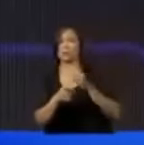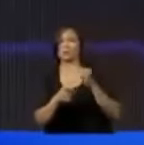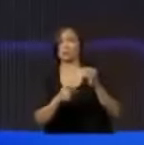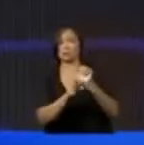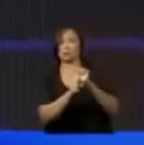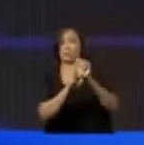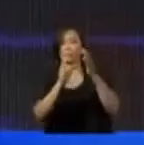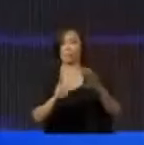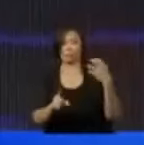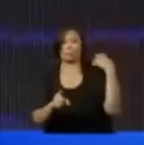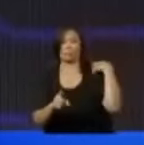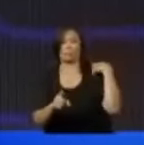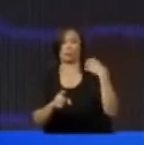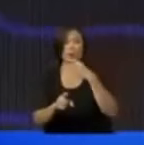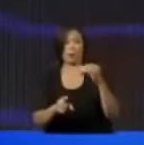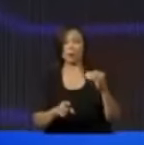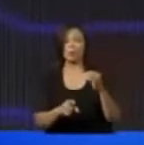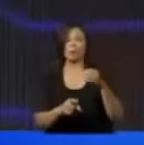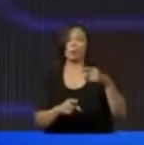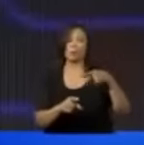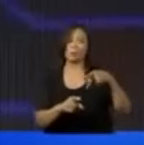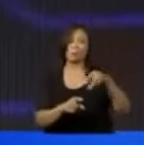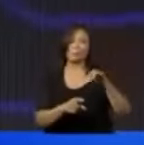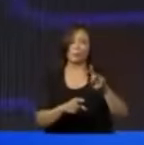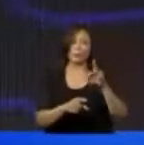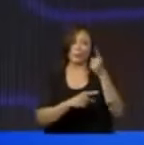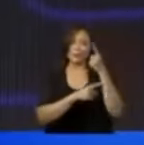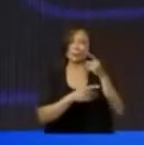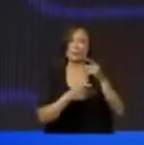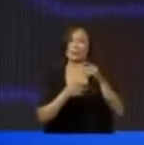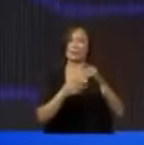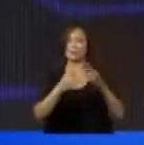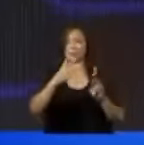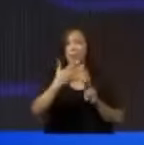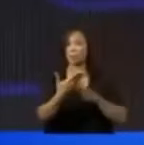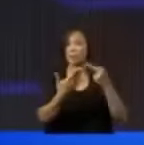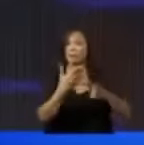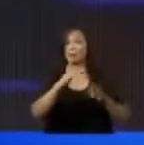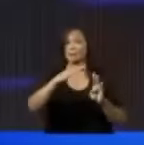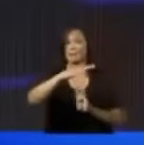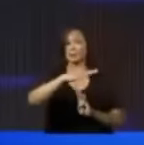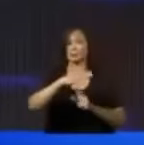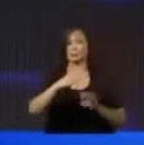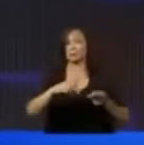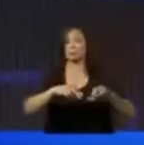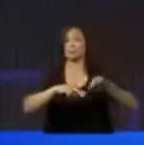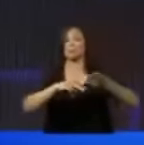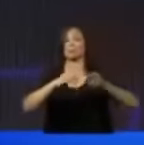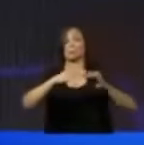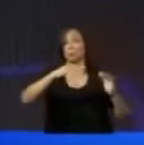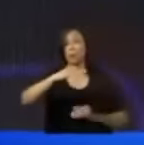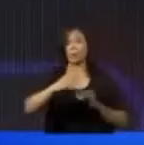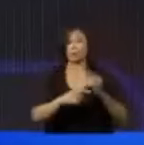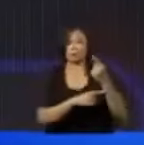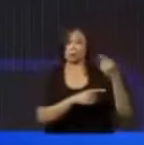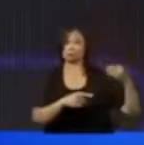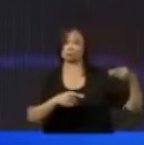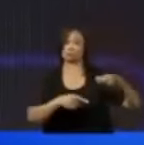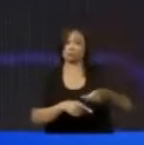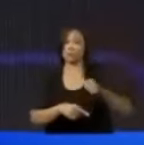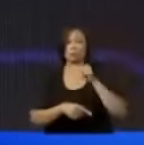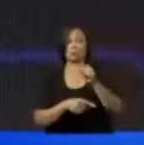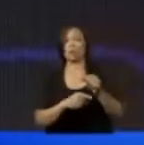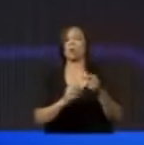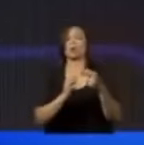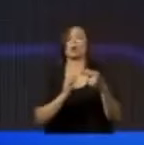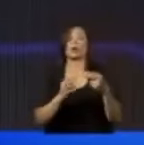de los empleadores, ofrece un per cápita en el plan básico de salud superior al que reciben los del régimen subsidiado. No se ha